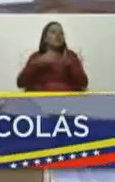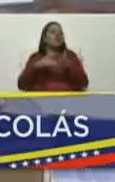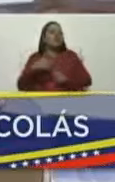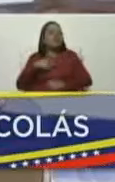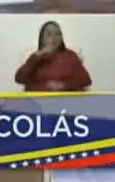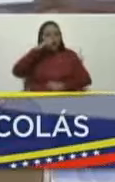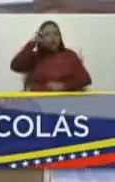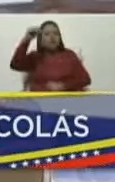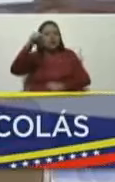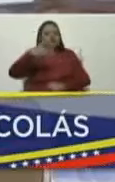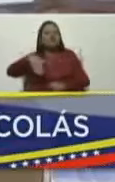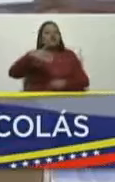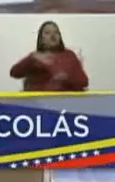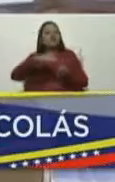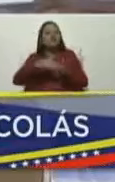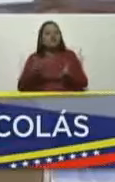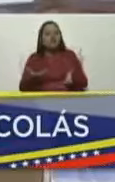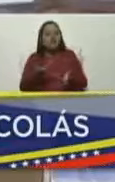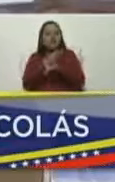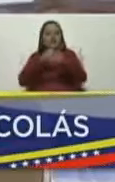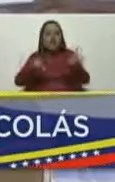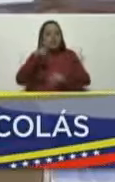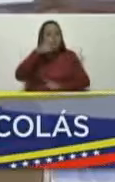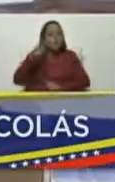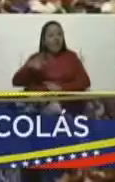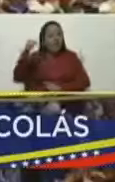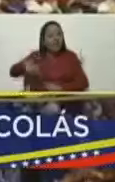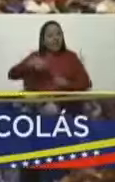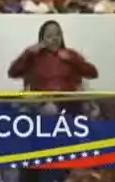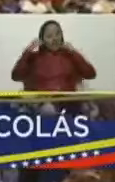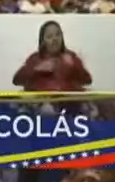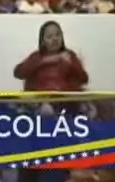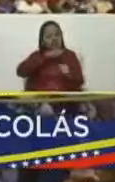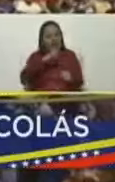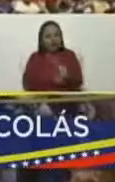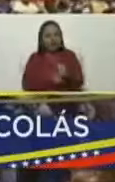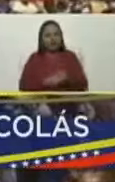¿Dónde está la democracia? ¿Dónde está el pueblo? Aquí, fuerte.